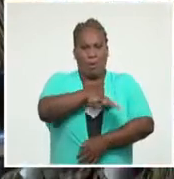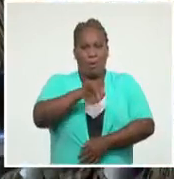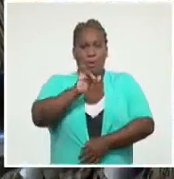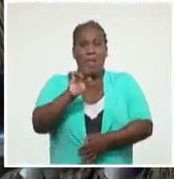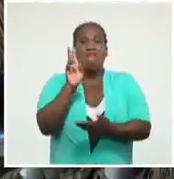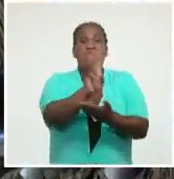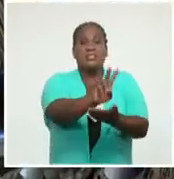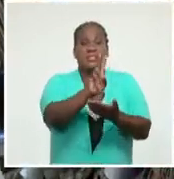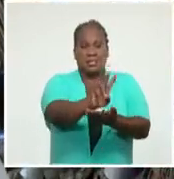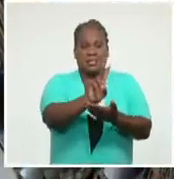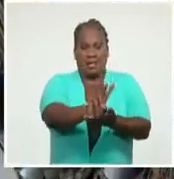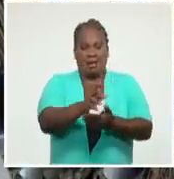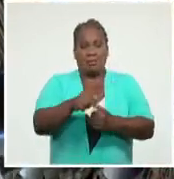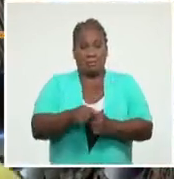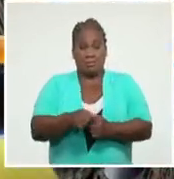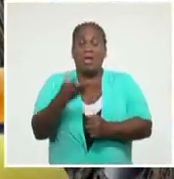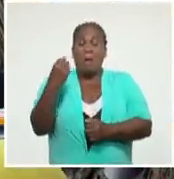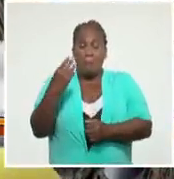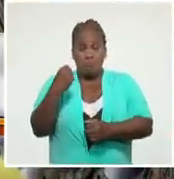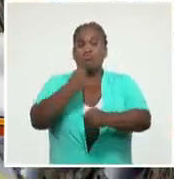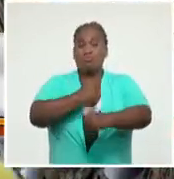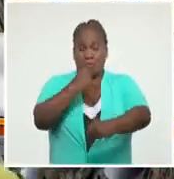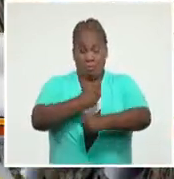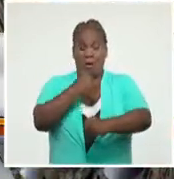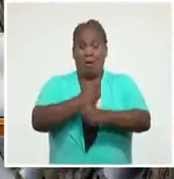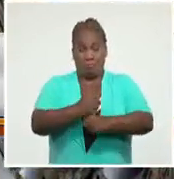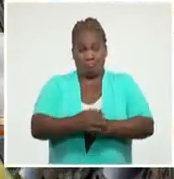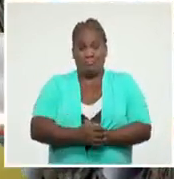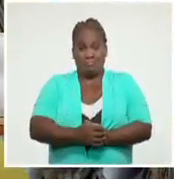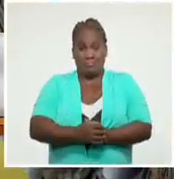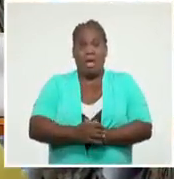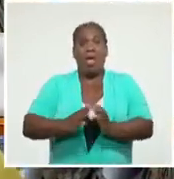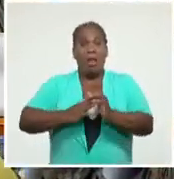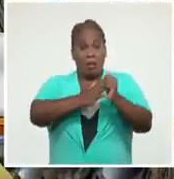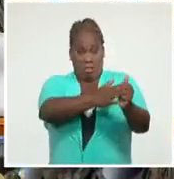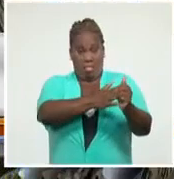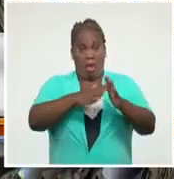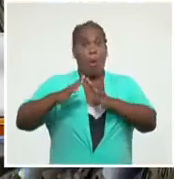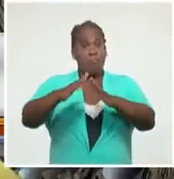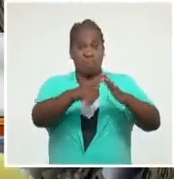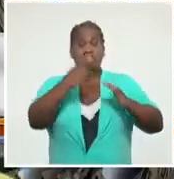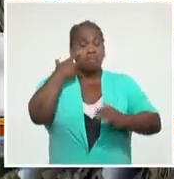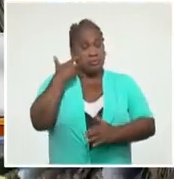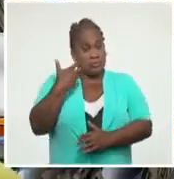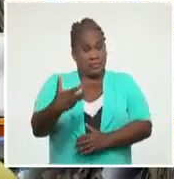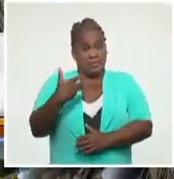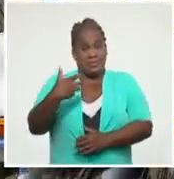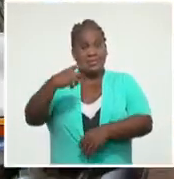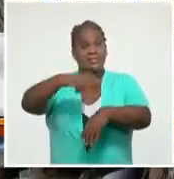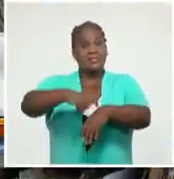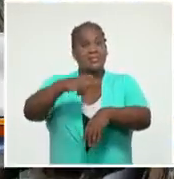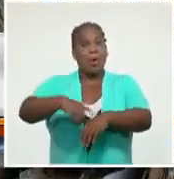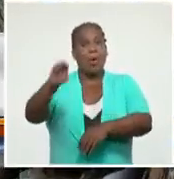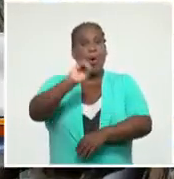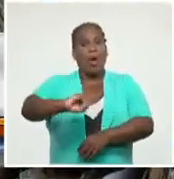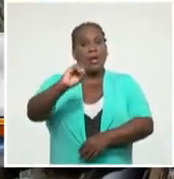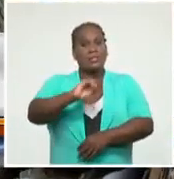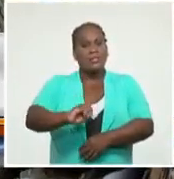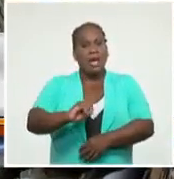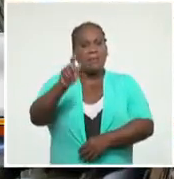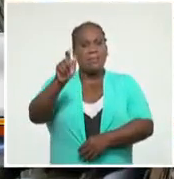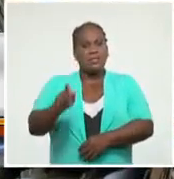Va a haber una sobrecarga de trabajo, por lo que estos líderes de la comunidad van a ser muy importantes a la hora de organizar a los pacientes, a la